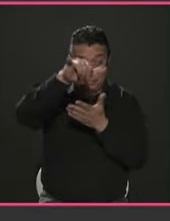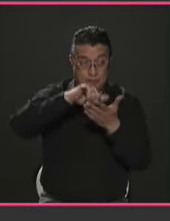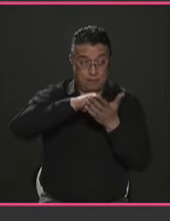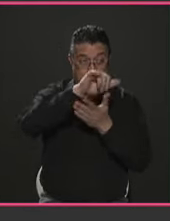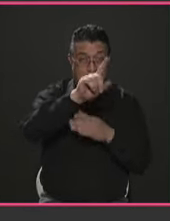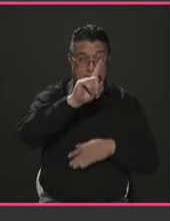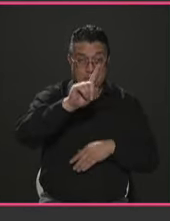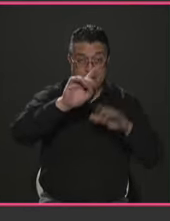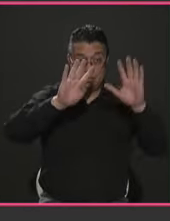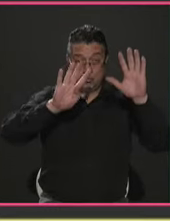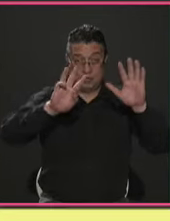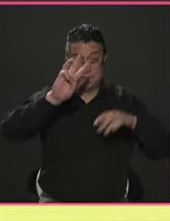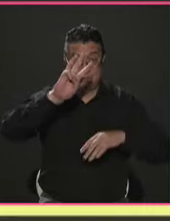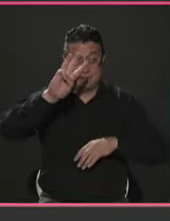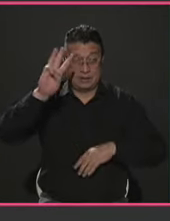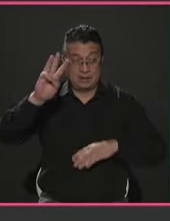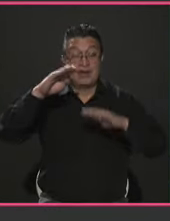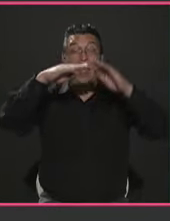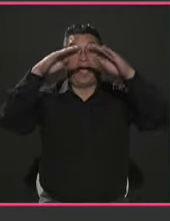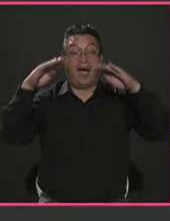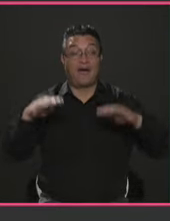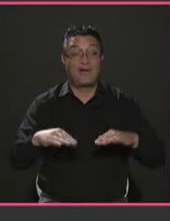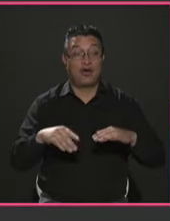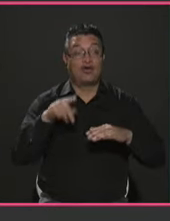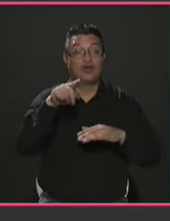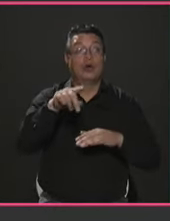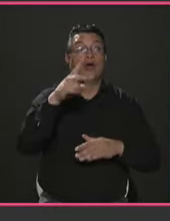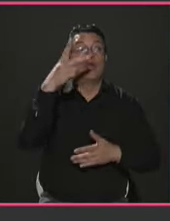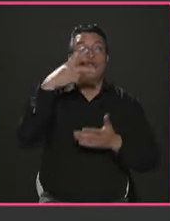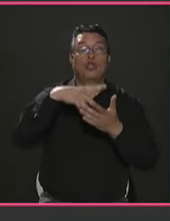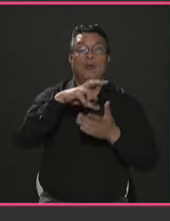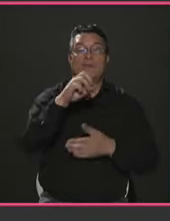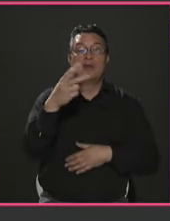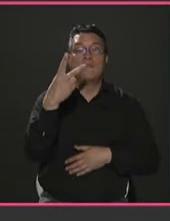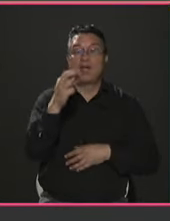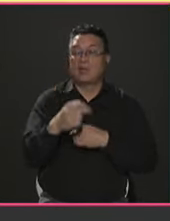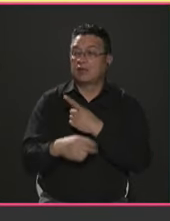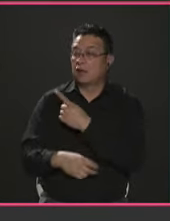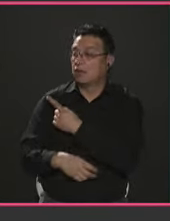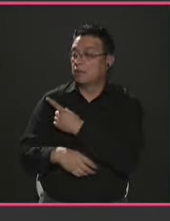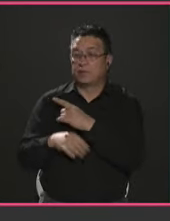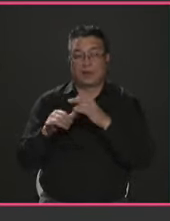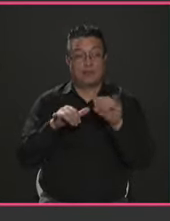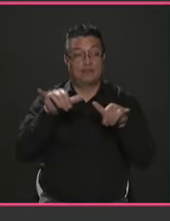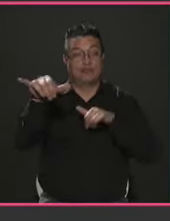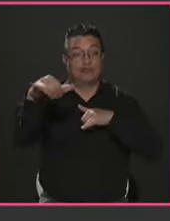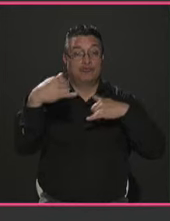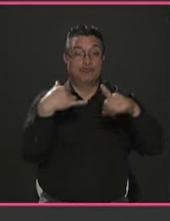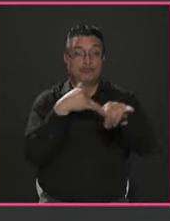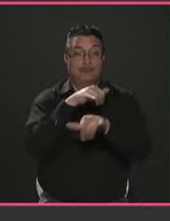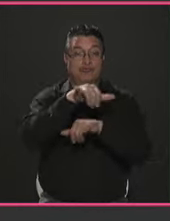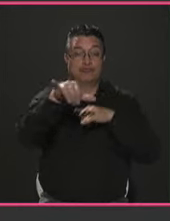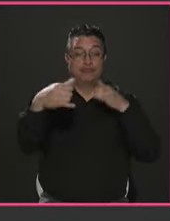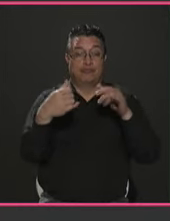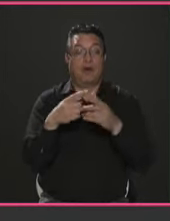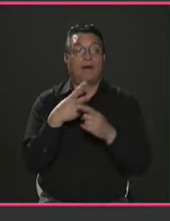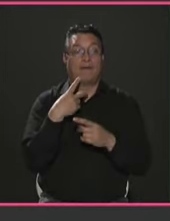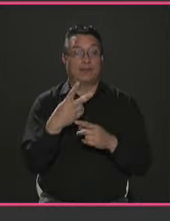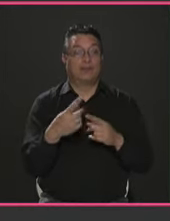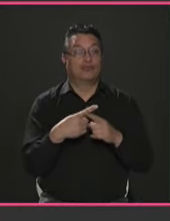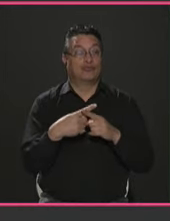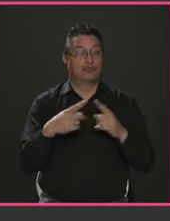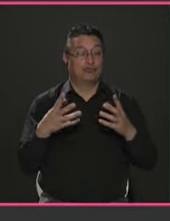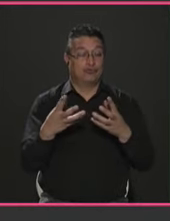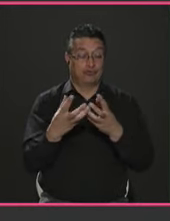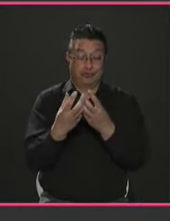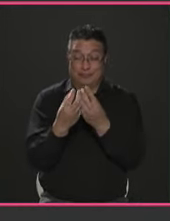desde 1933 arriba y abajo pueden ver cómo se ve el año 2020 Así que esta bola de fos que